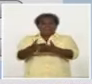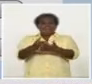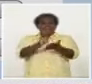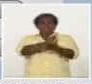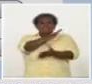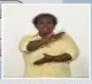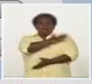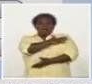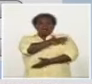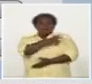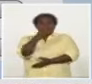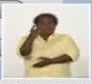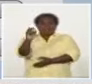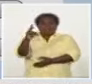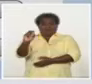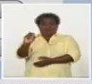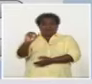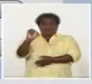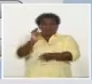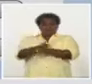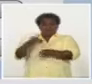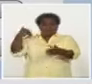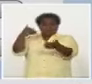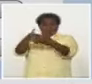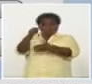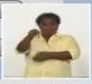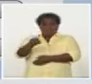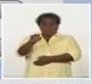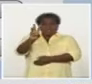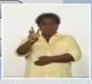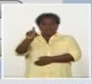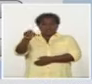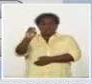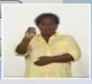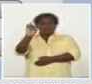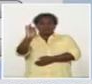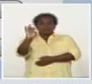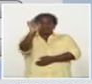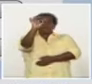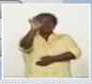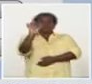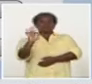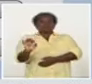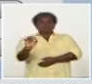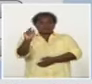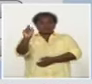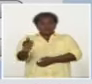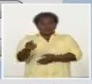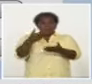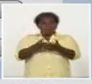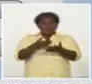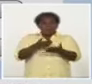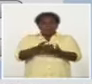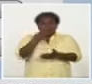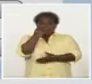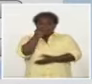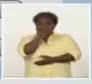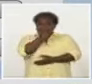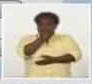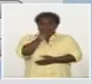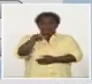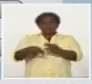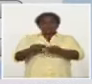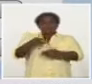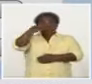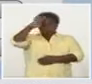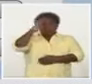2020. Eso hace que el 3,07% de todas las muestras que se procesaron en Cuba en toda